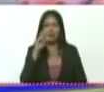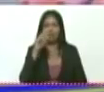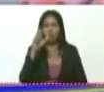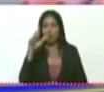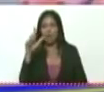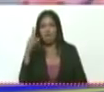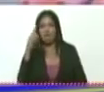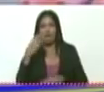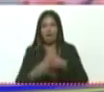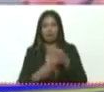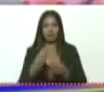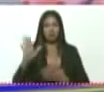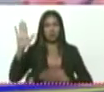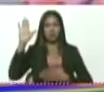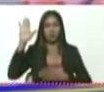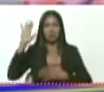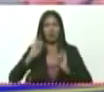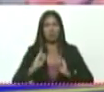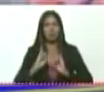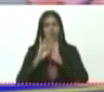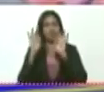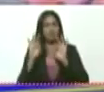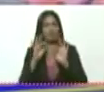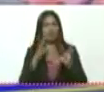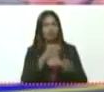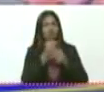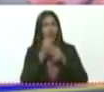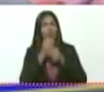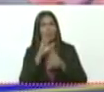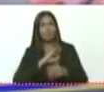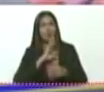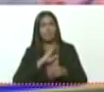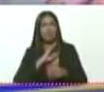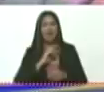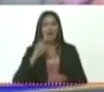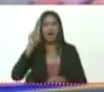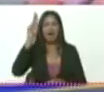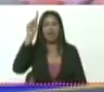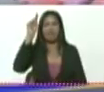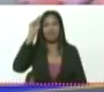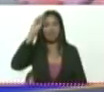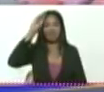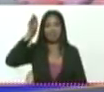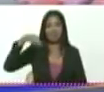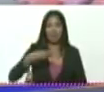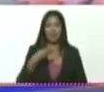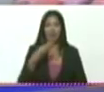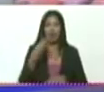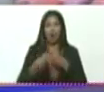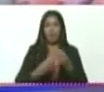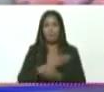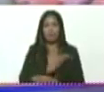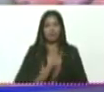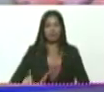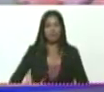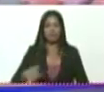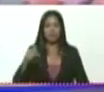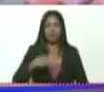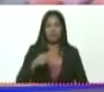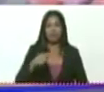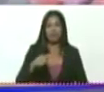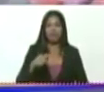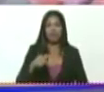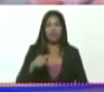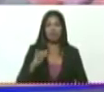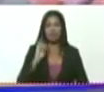juramentarlo, tomar una televisora, la empresa TVS, declararlo como presidente de la República Bolivariana de